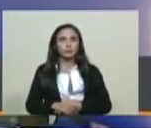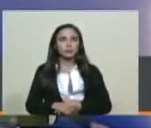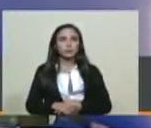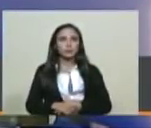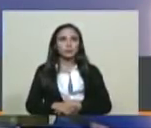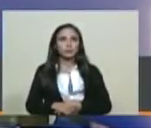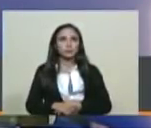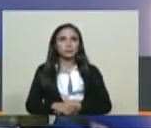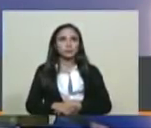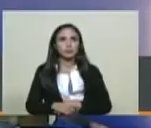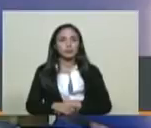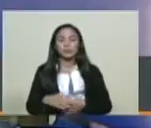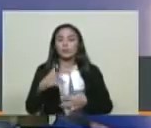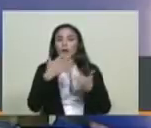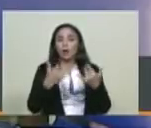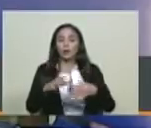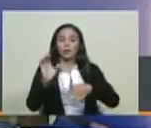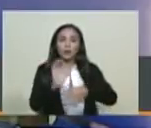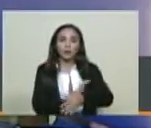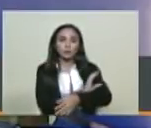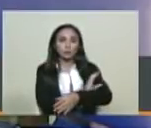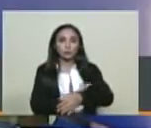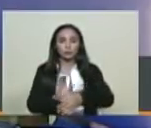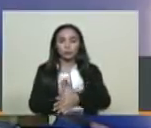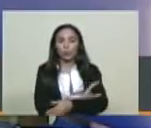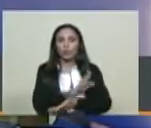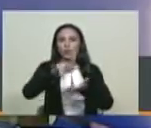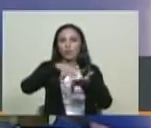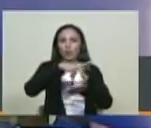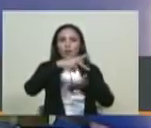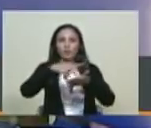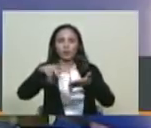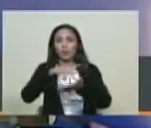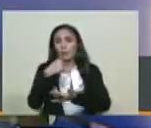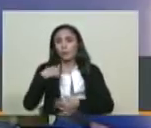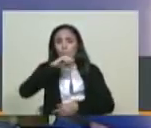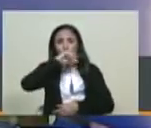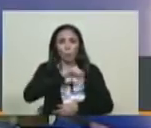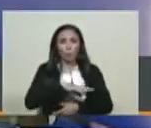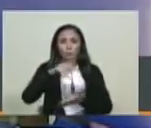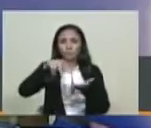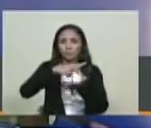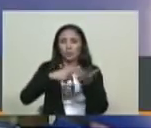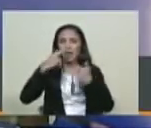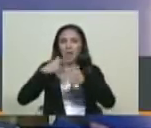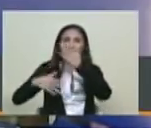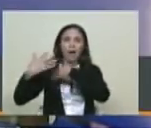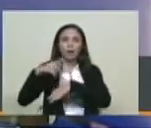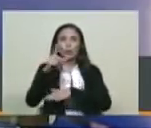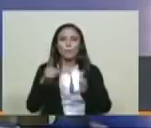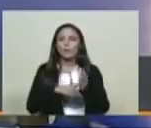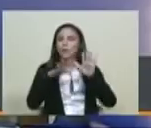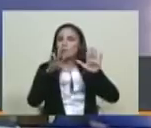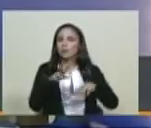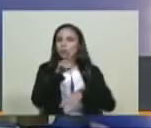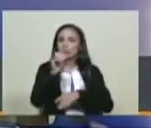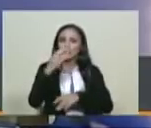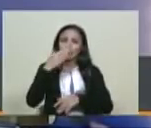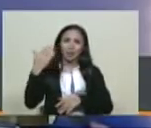Van a tocar una pieza que es quizás una de las piezas de salsa que más me gusta. Desde los años 70, de Ray Barreto.